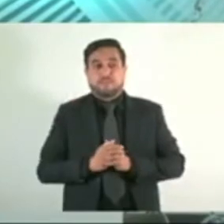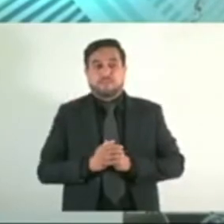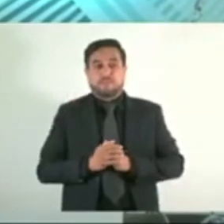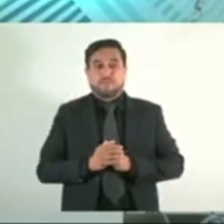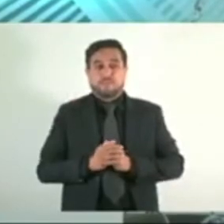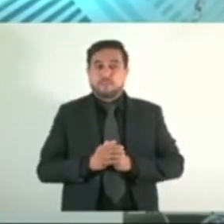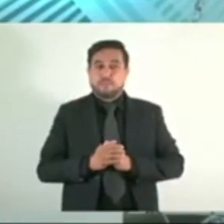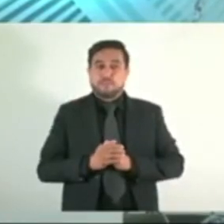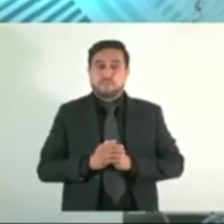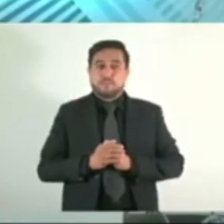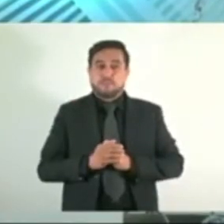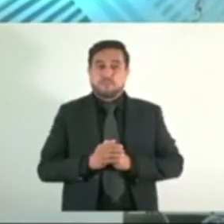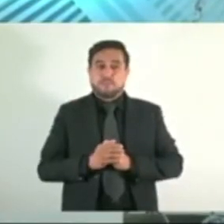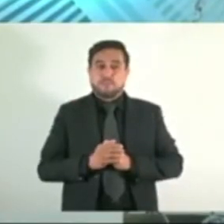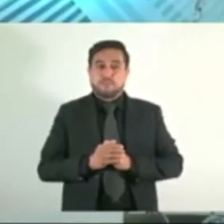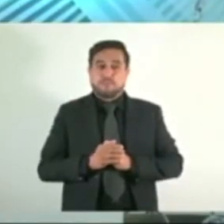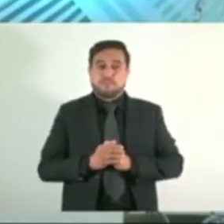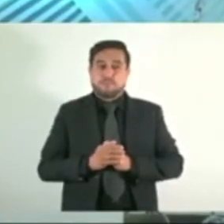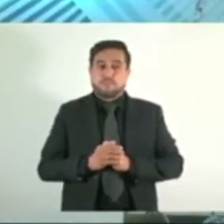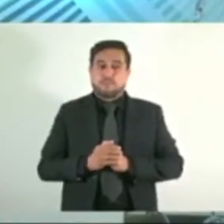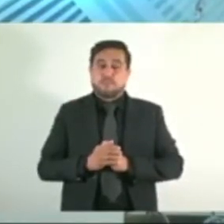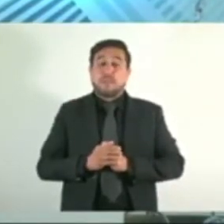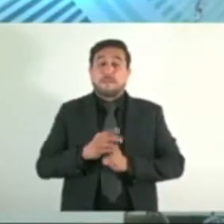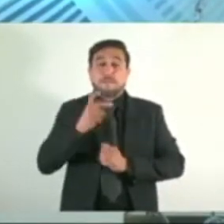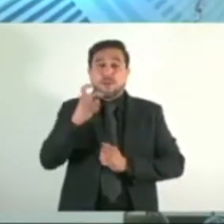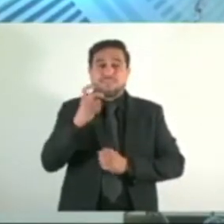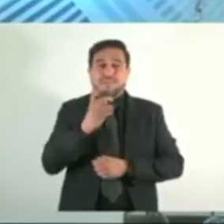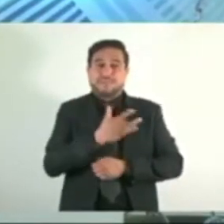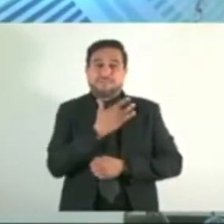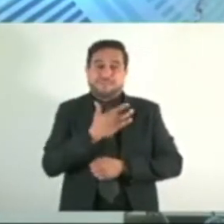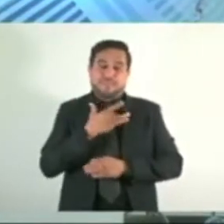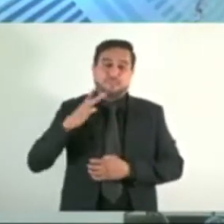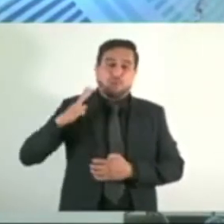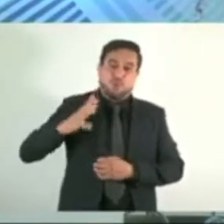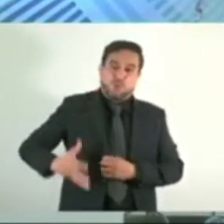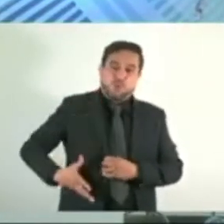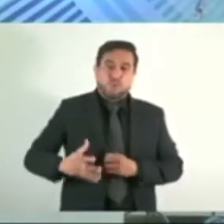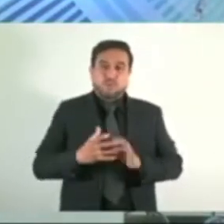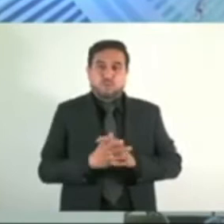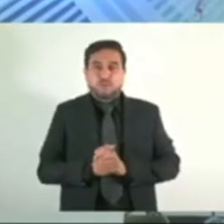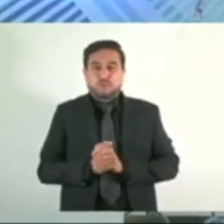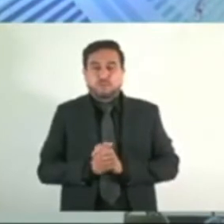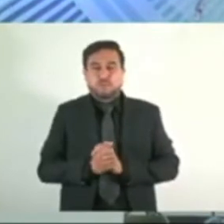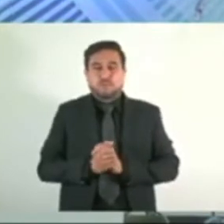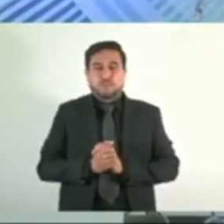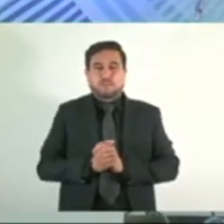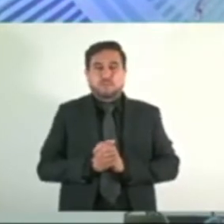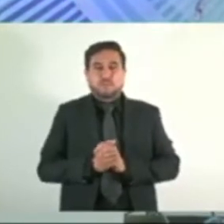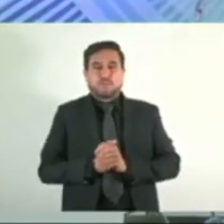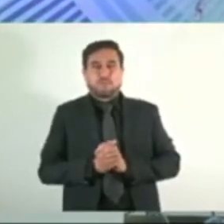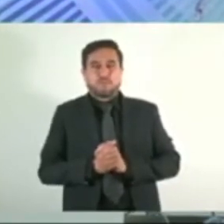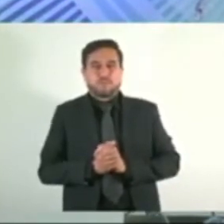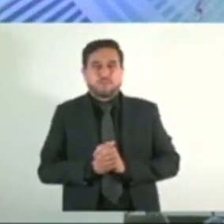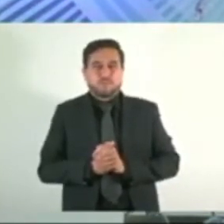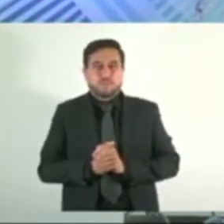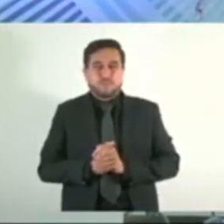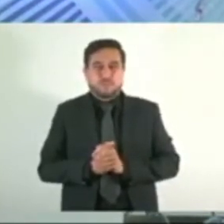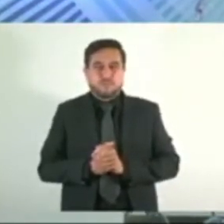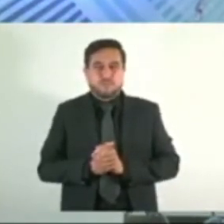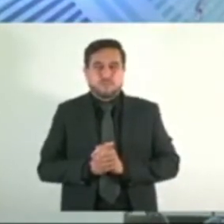vía, lo cual nos hace sentir orgullosos. También es satisfactorio conocer que